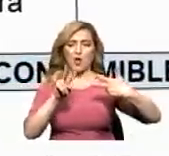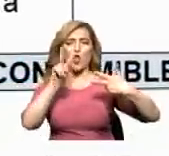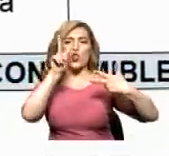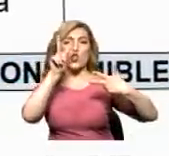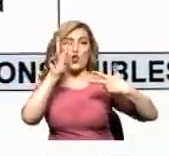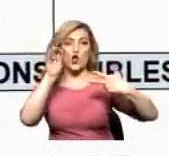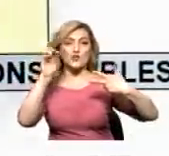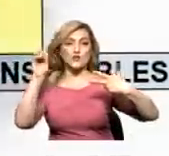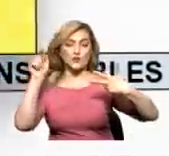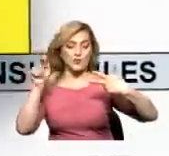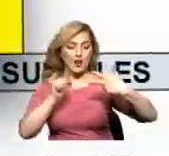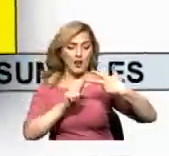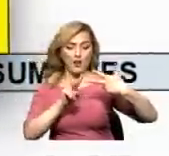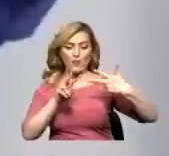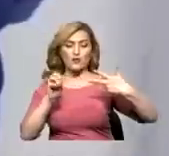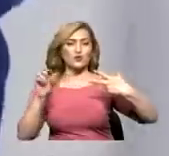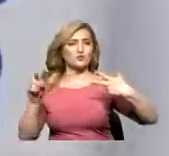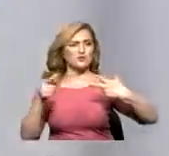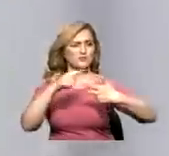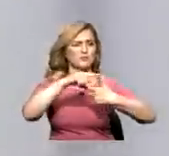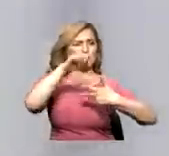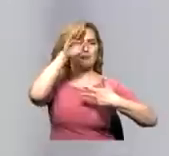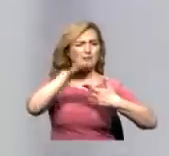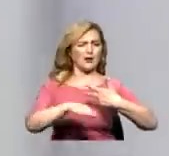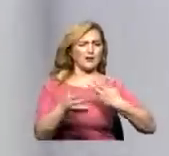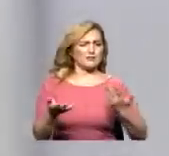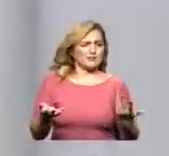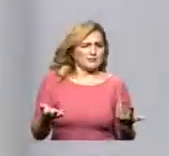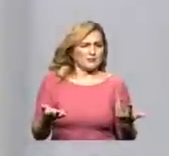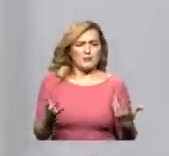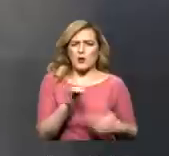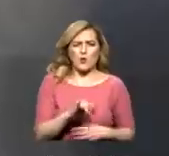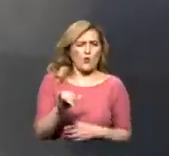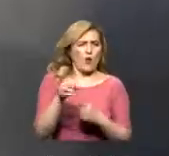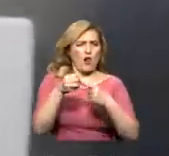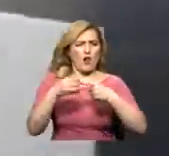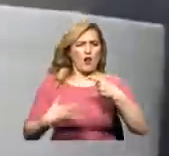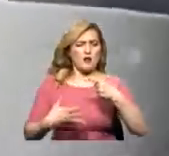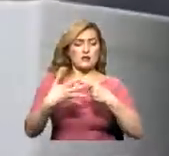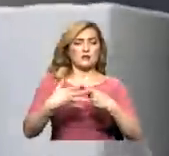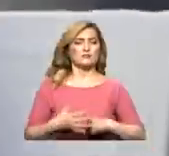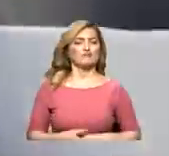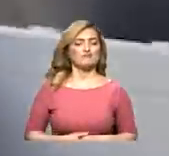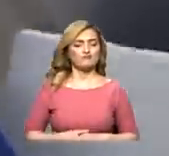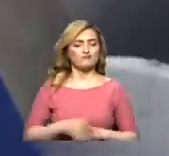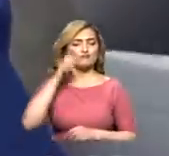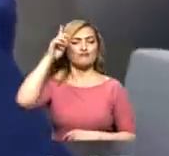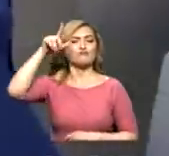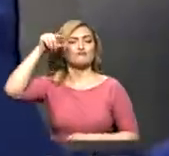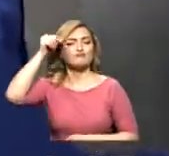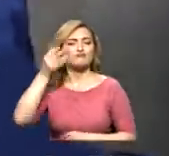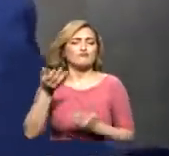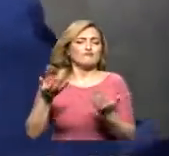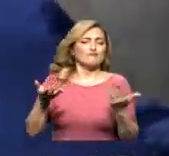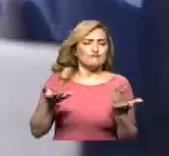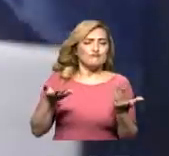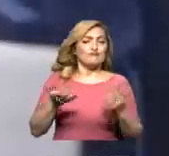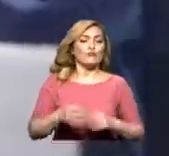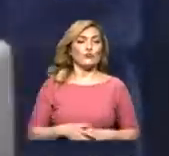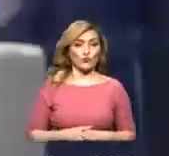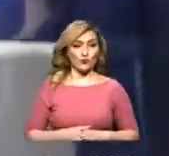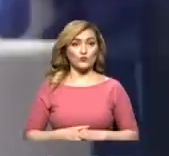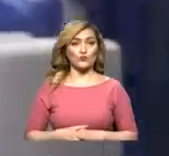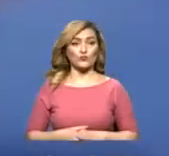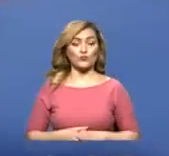y con similares características. Pero la emergencia y la necesidad de pruebas atacan a todos por igual y el gobierno central también generó la